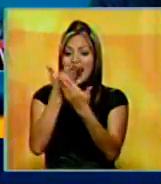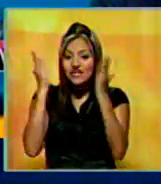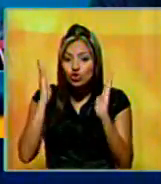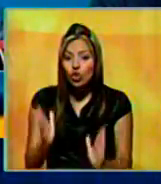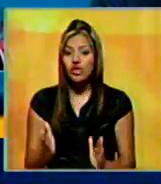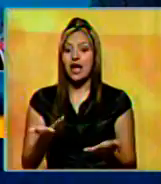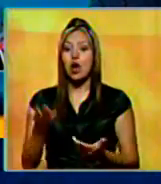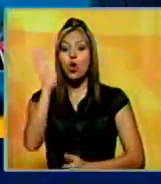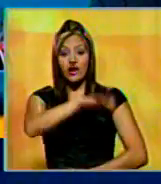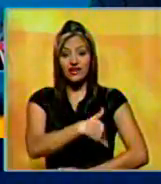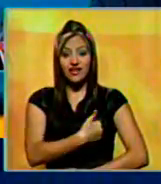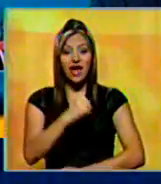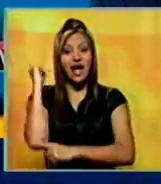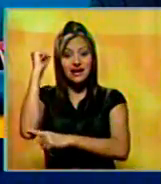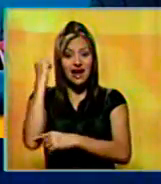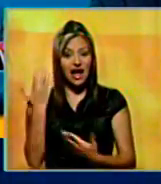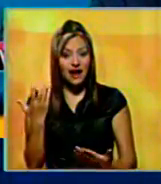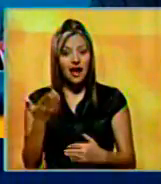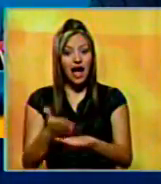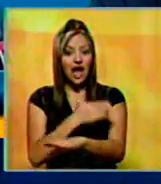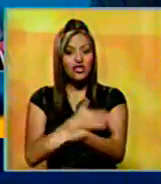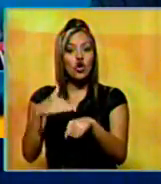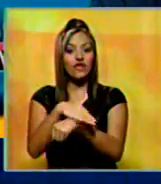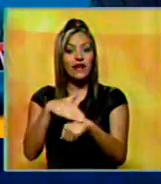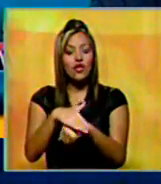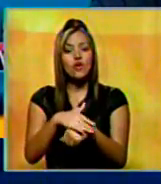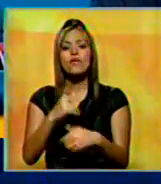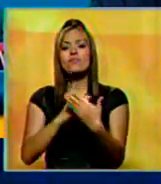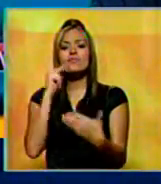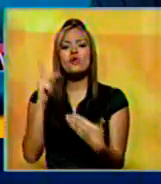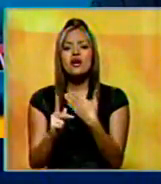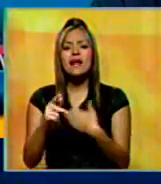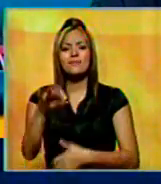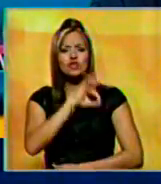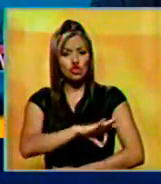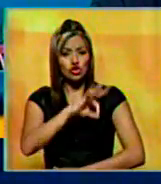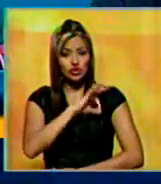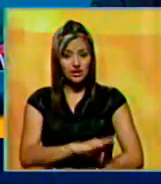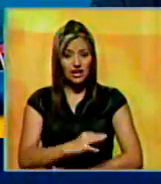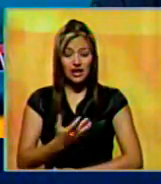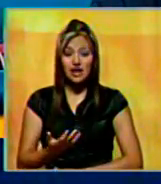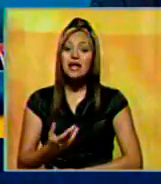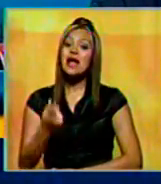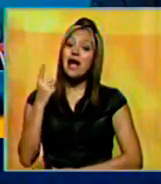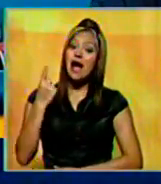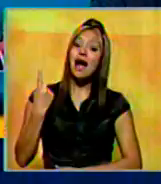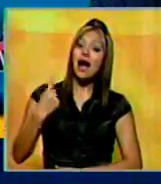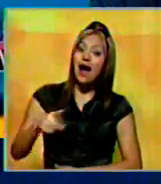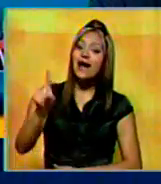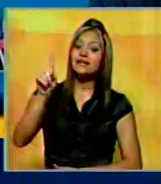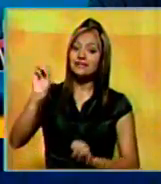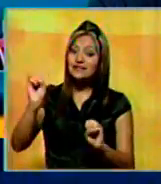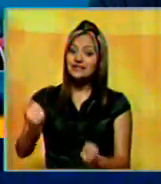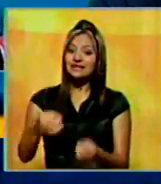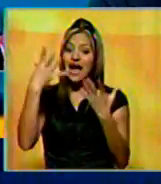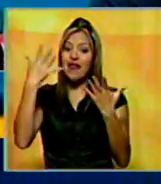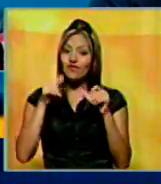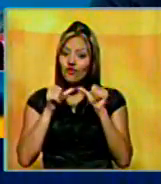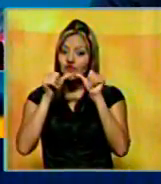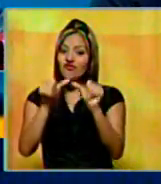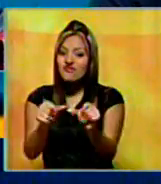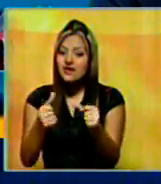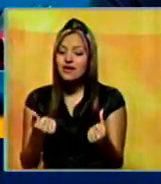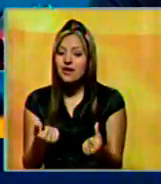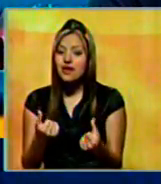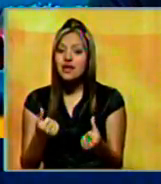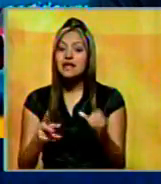estudiantes universitarios del Zulia. Programas sociales que llevaron incluso a la recuperación y al mantenimiento